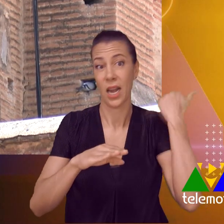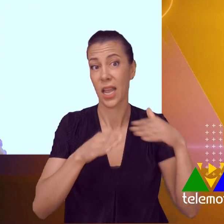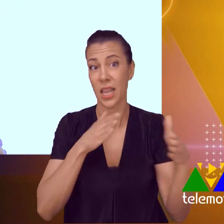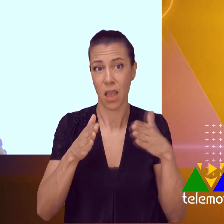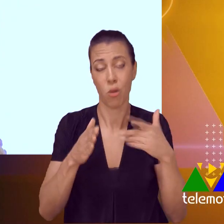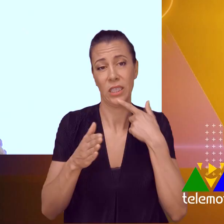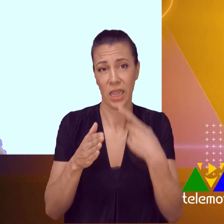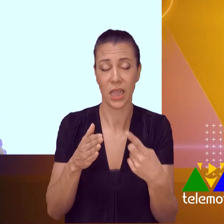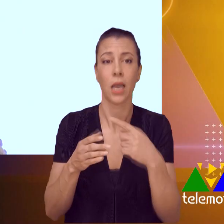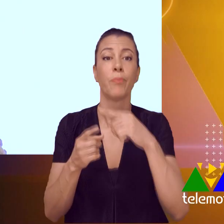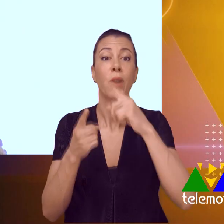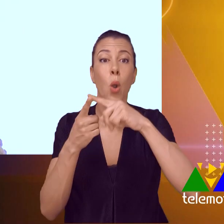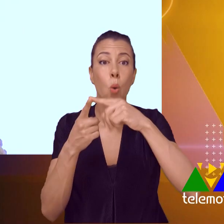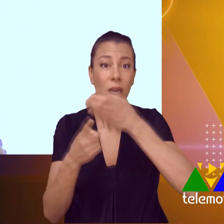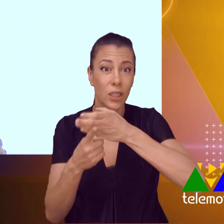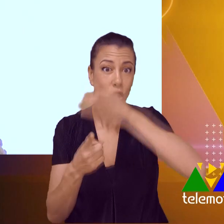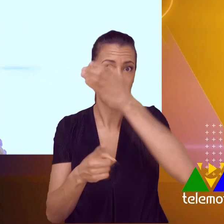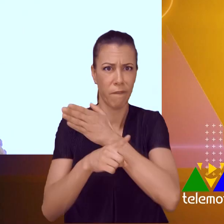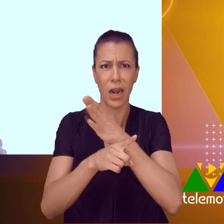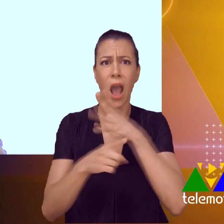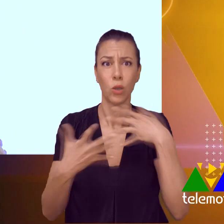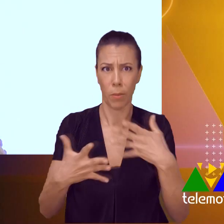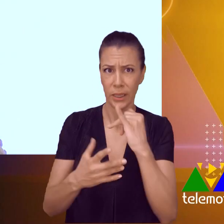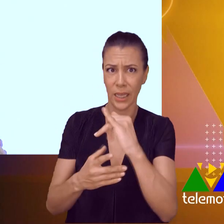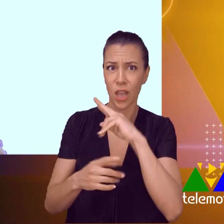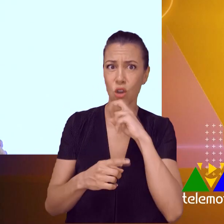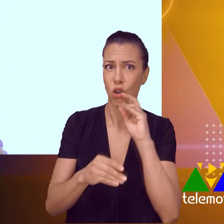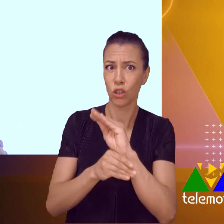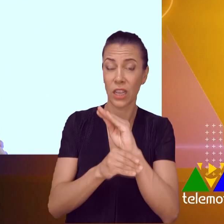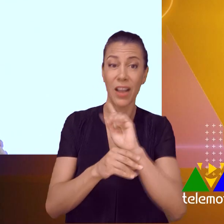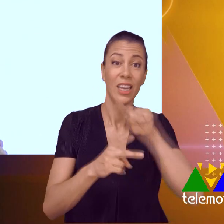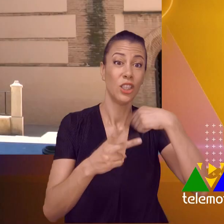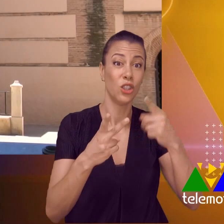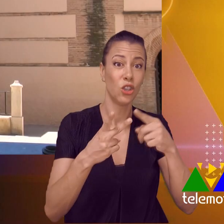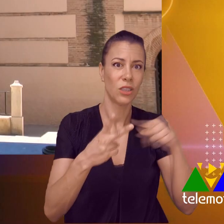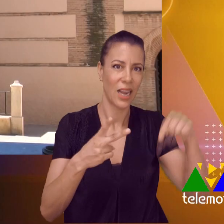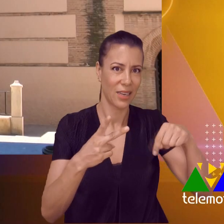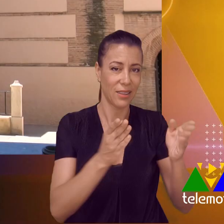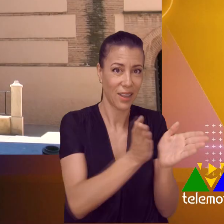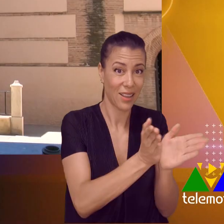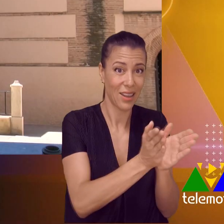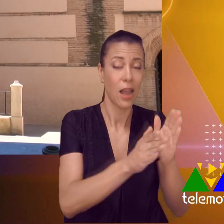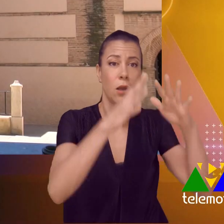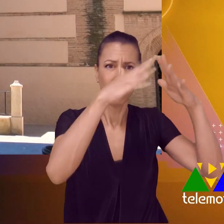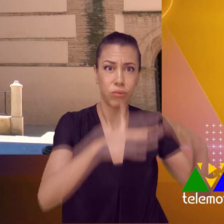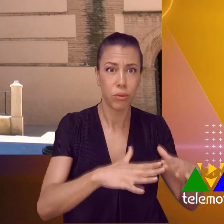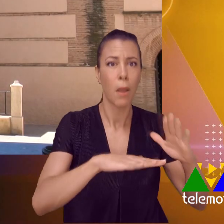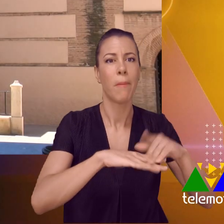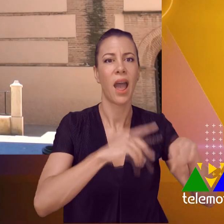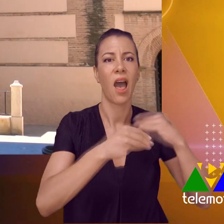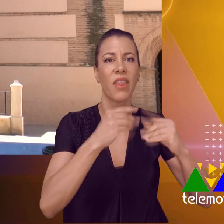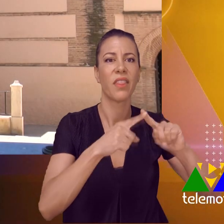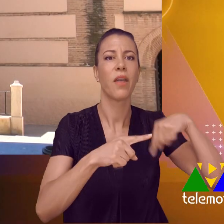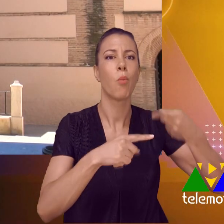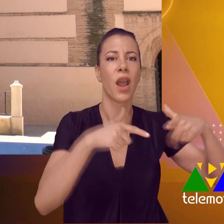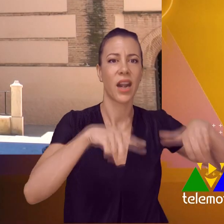época. Una, la torre de la vela, que se conserva, y otra que estaría en esta esquina, que se derribó para hacer la nave de